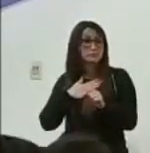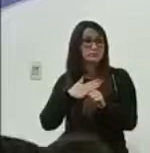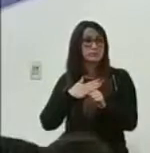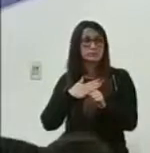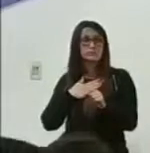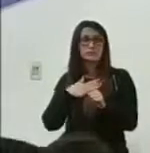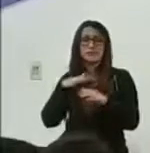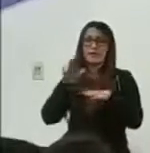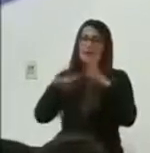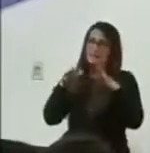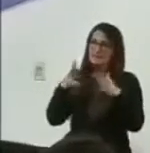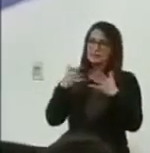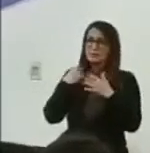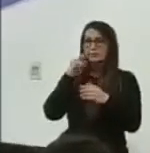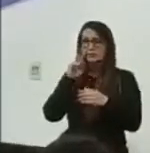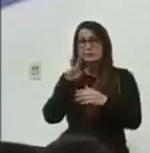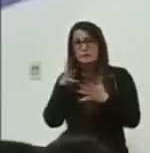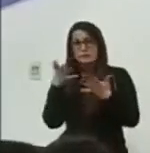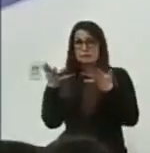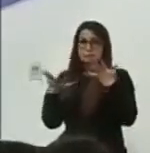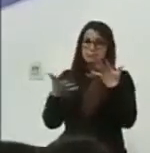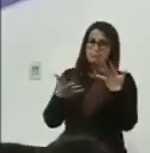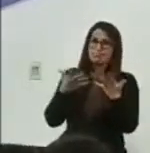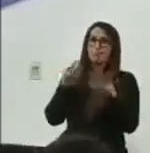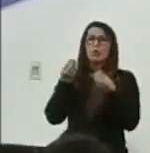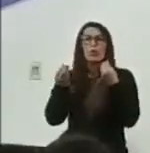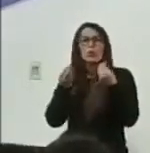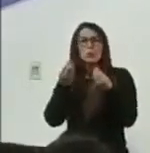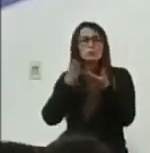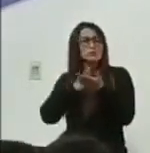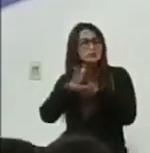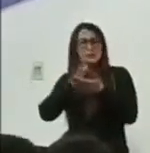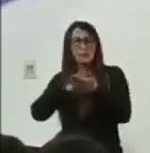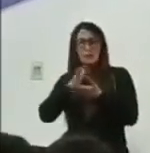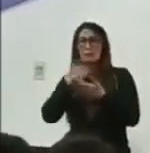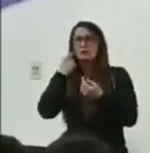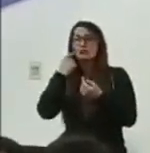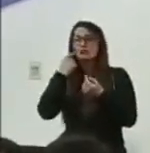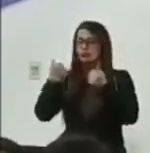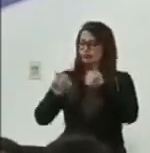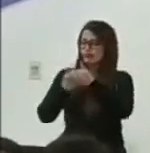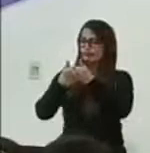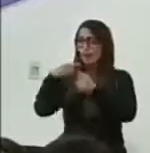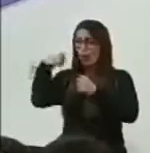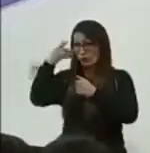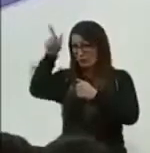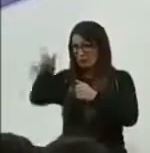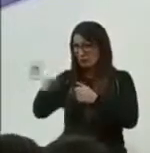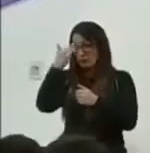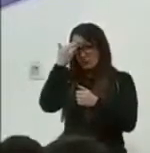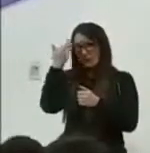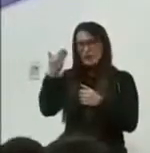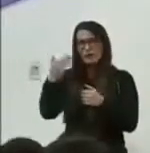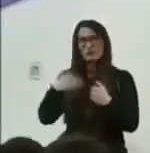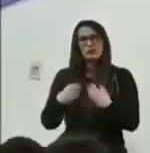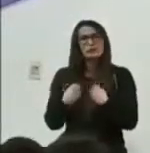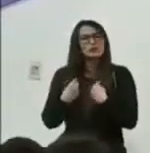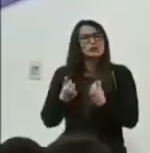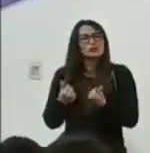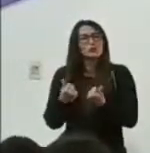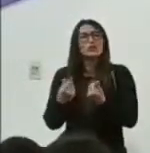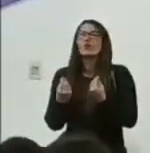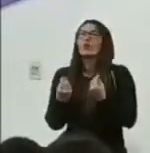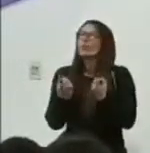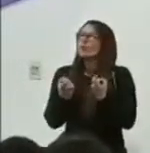me golpea, como que cada vez que me encuentro con otros Frente Amplistas, lo siento de una manera